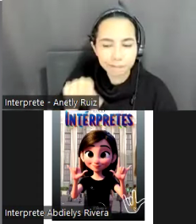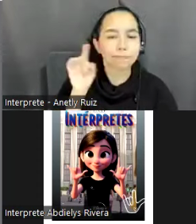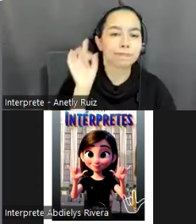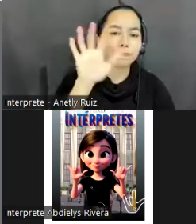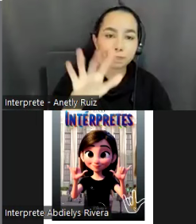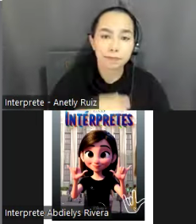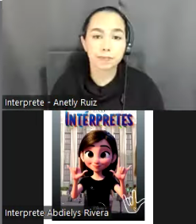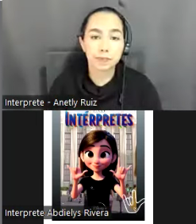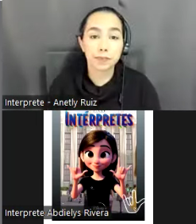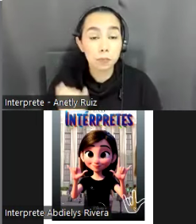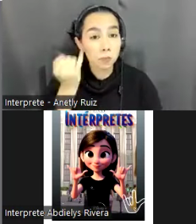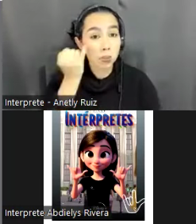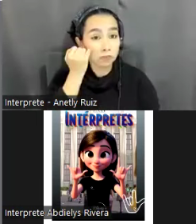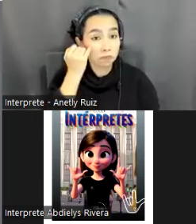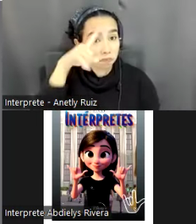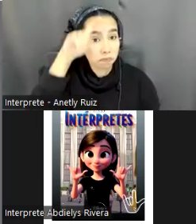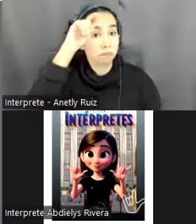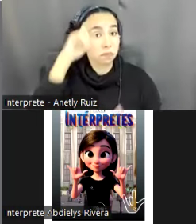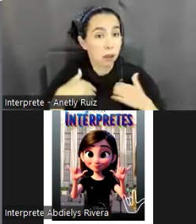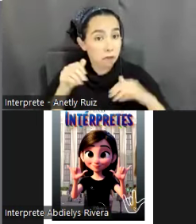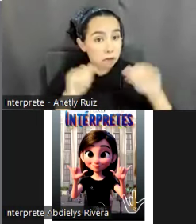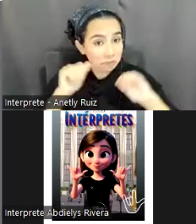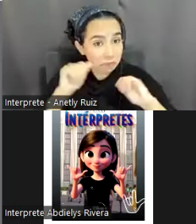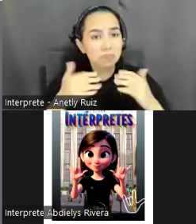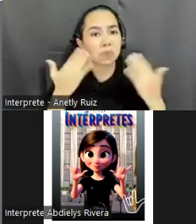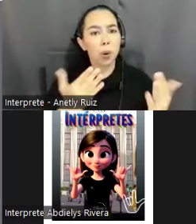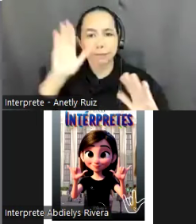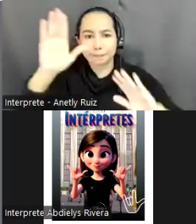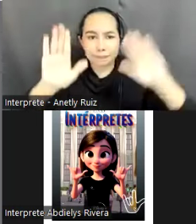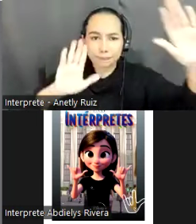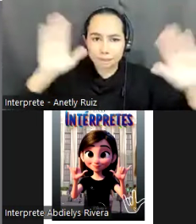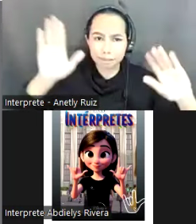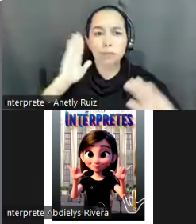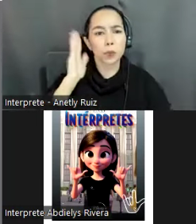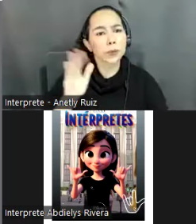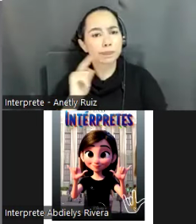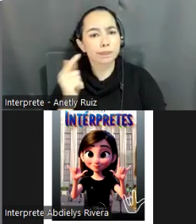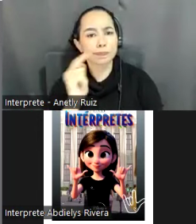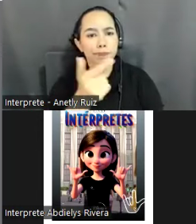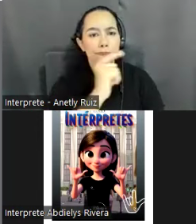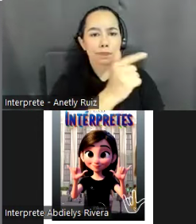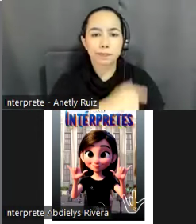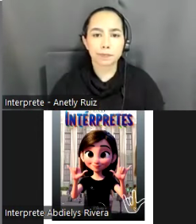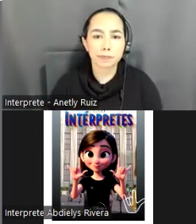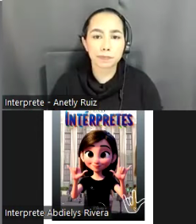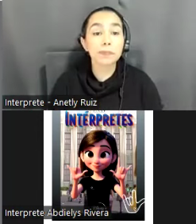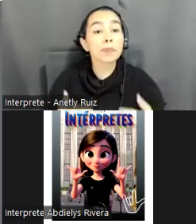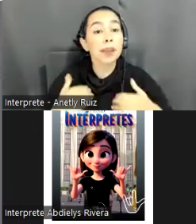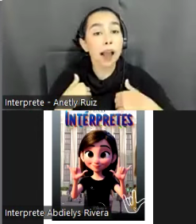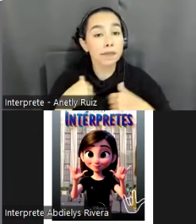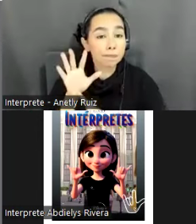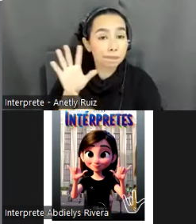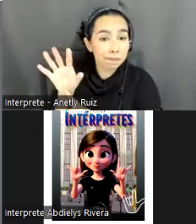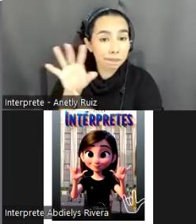ir atendiendo, ¿verdad?, en orden el proceso. La sesión estará siendo grabada para fines educativos